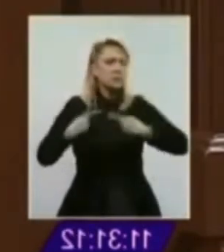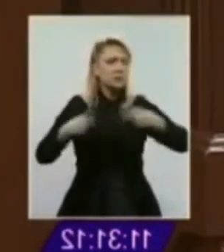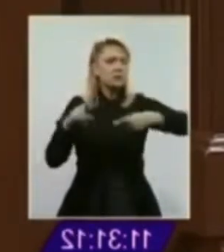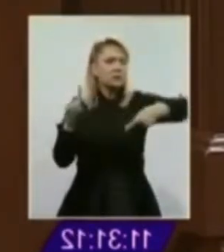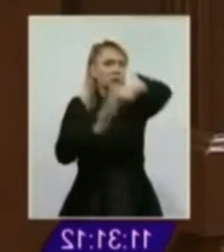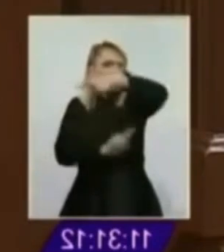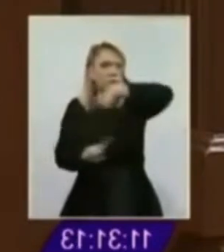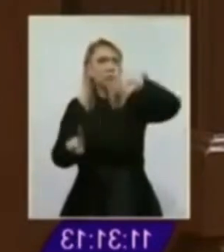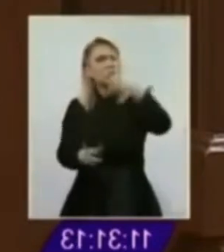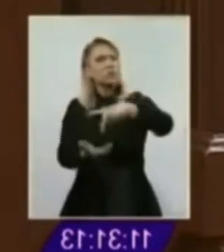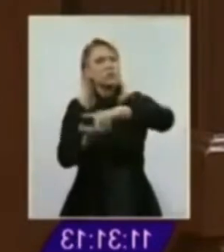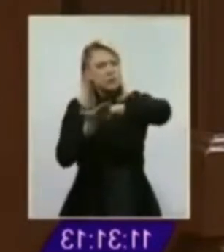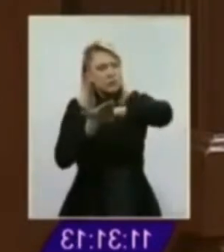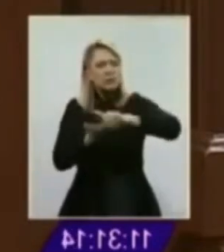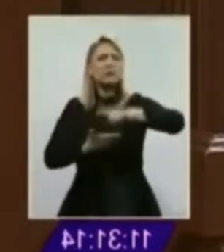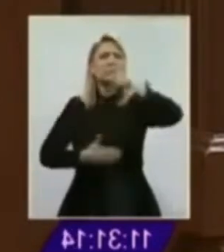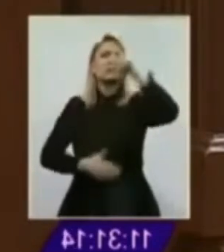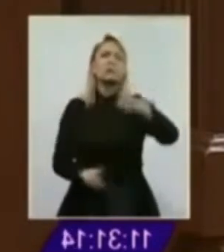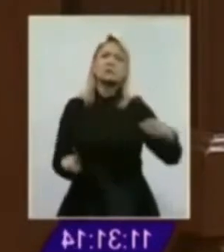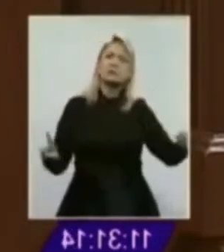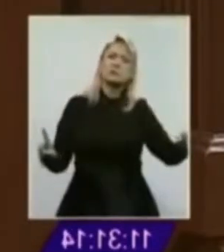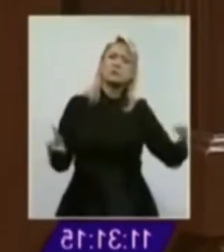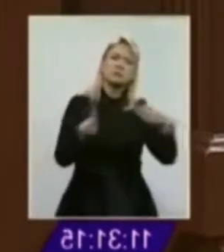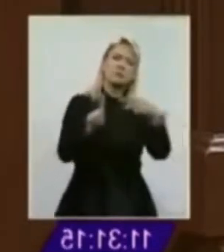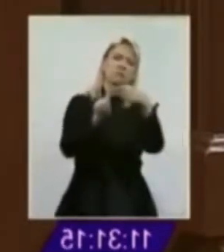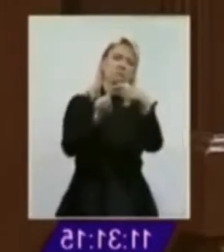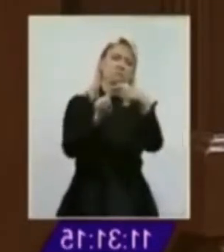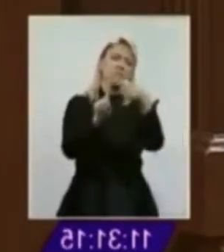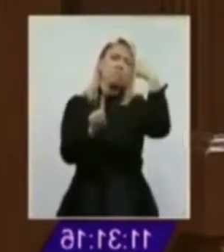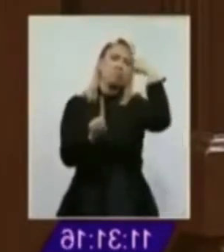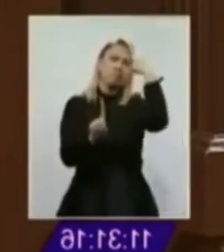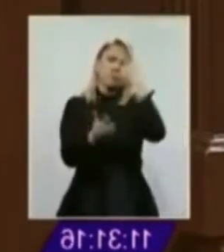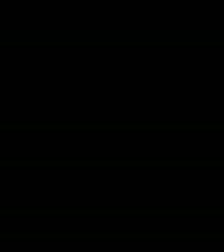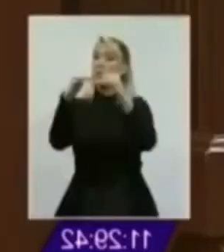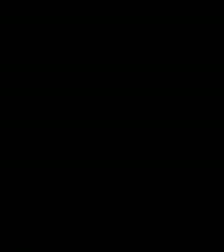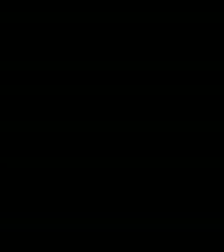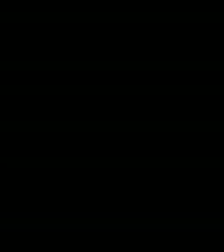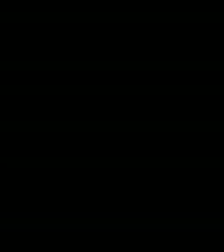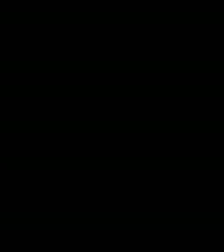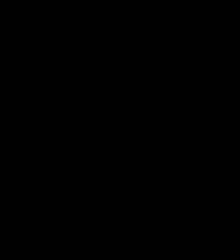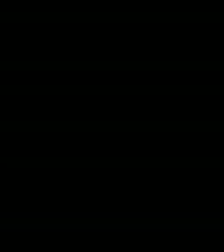sus derechos en el centro de nuestras decisiones.